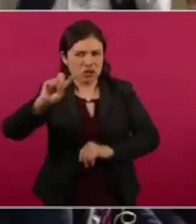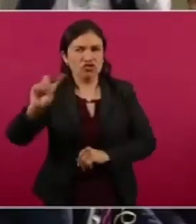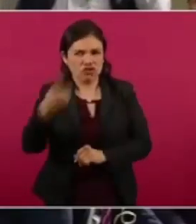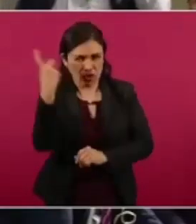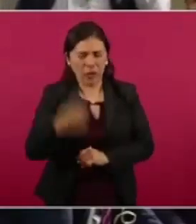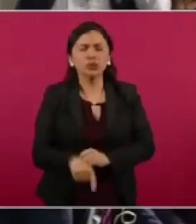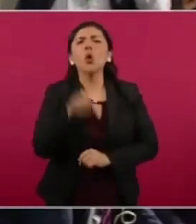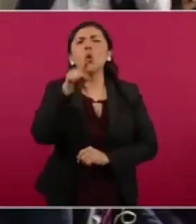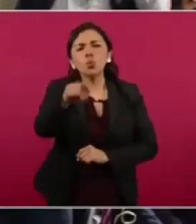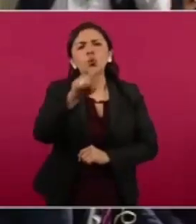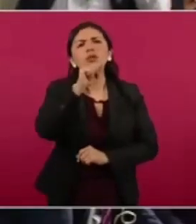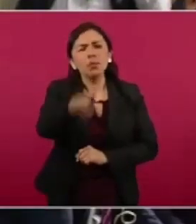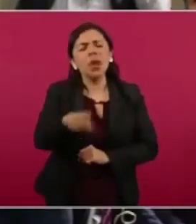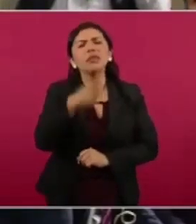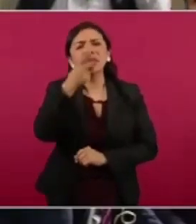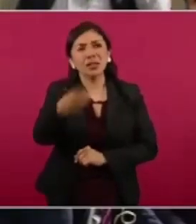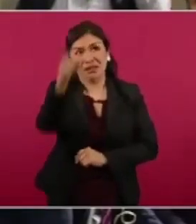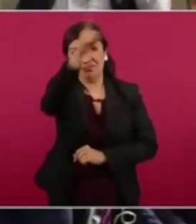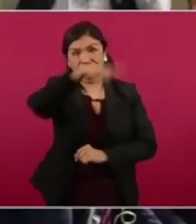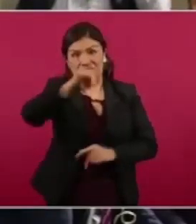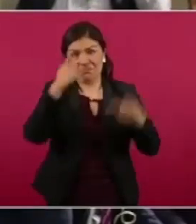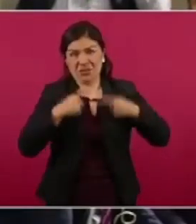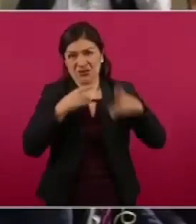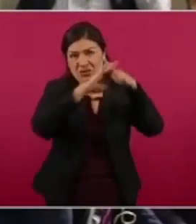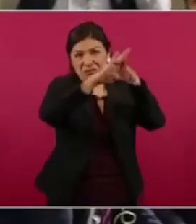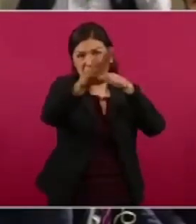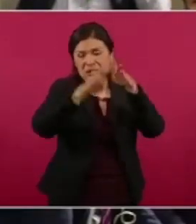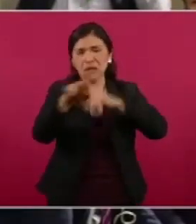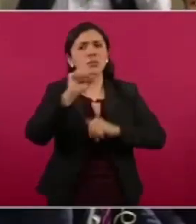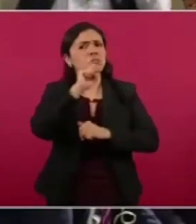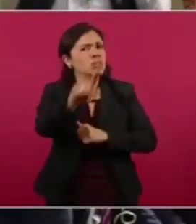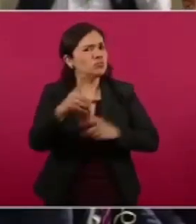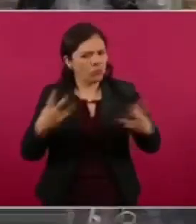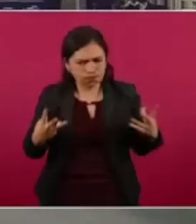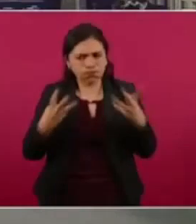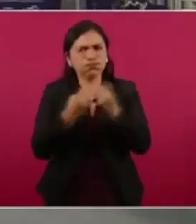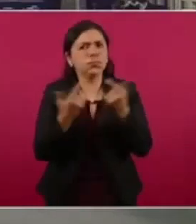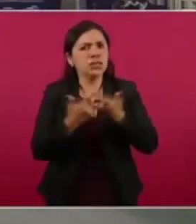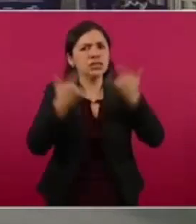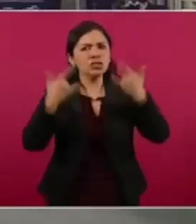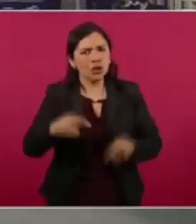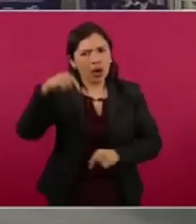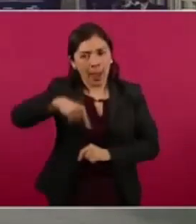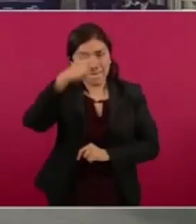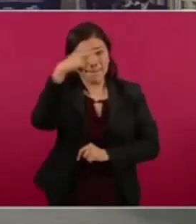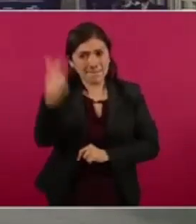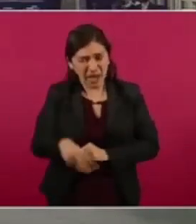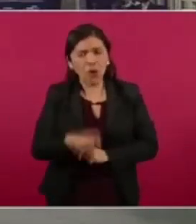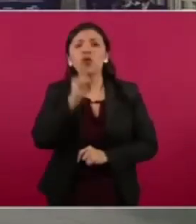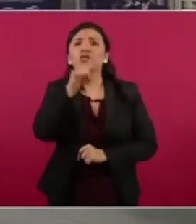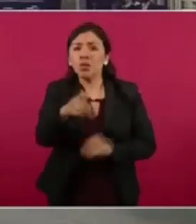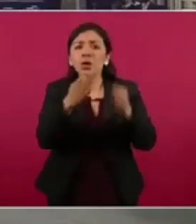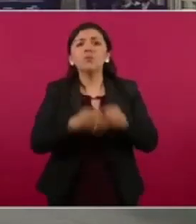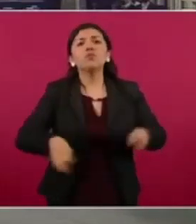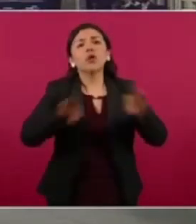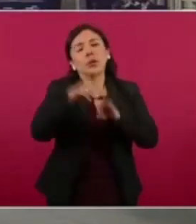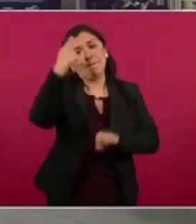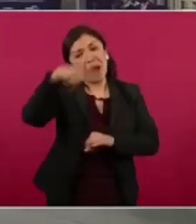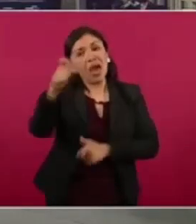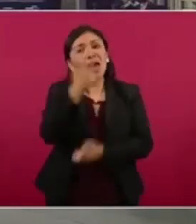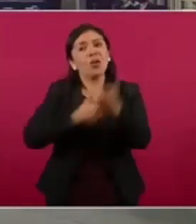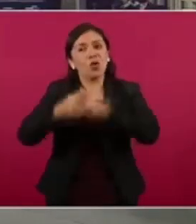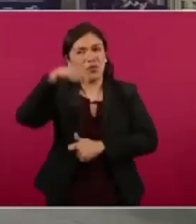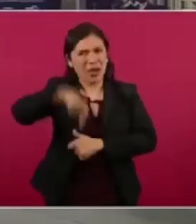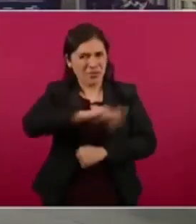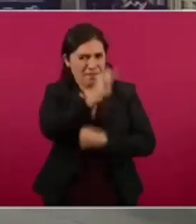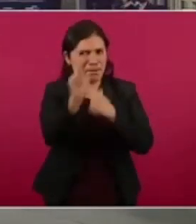ha comentado que son parte de la historia de México y también son parte de la economía de este país.